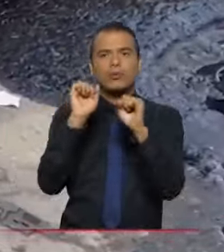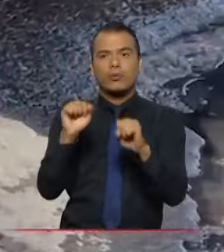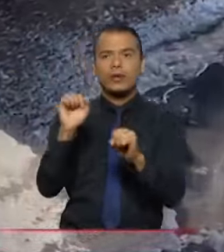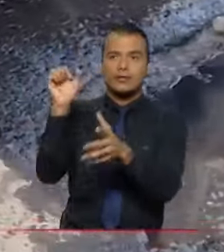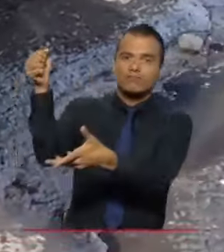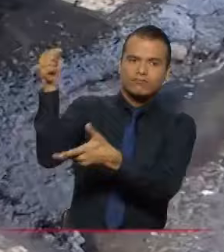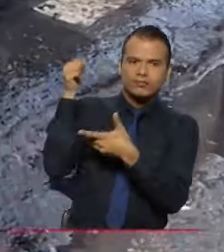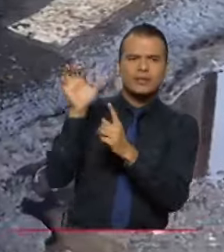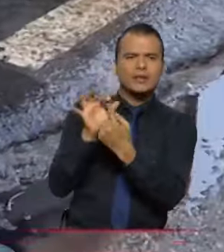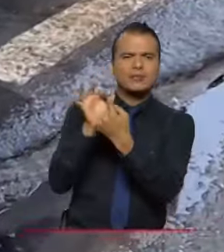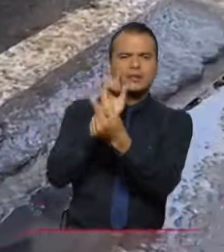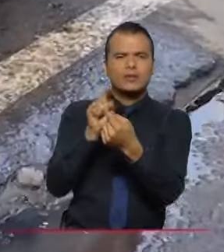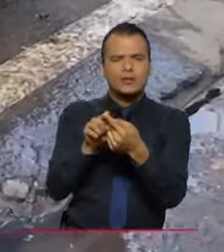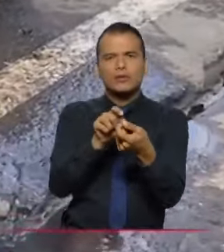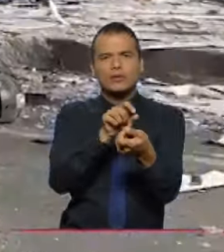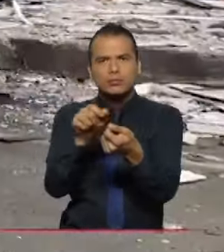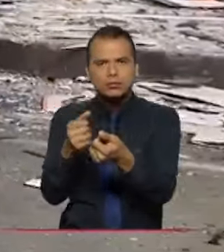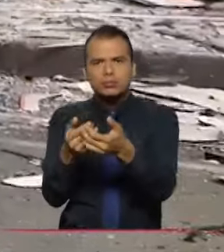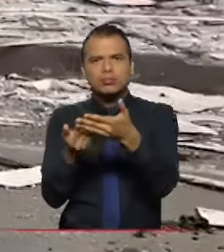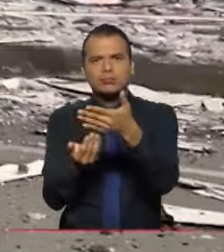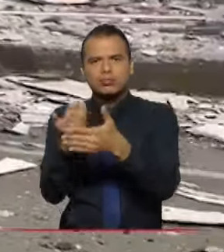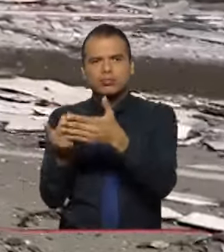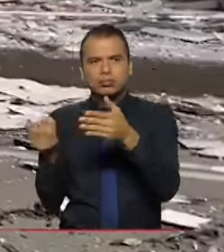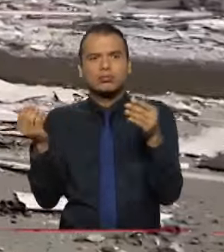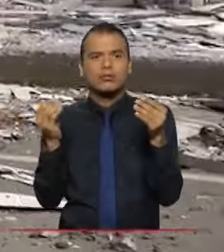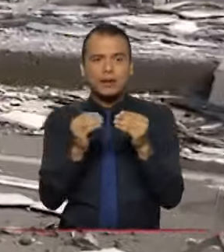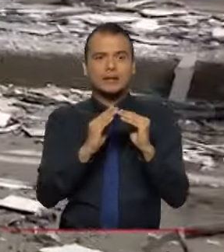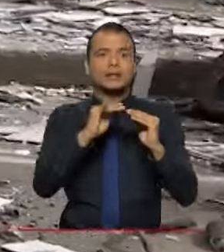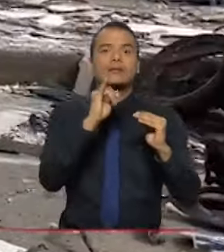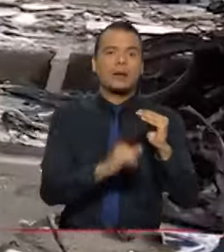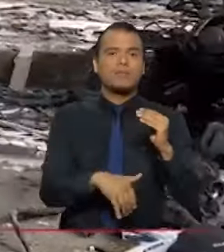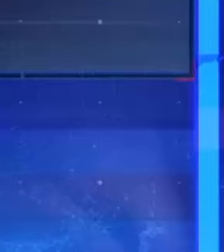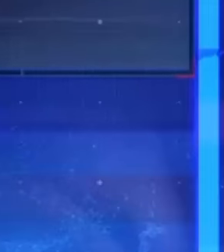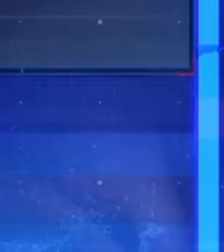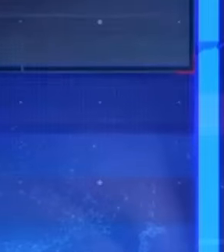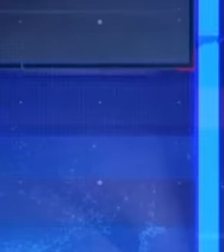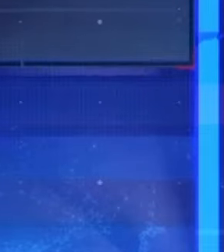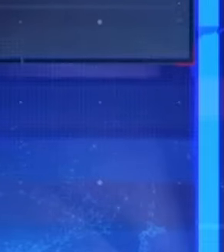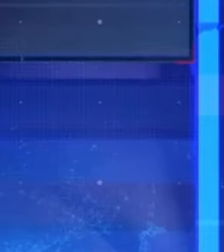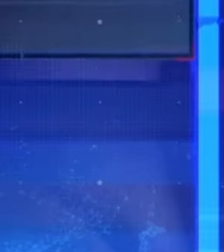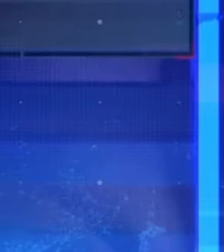municipio mantendrá el toque de queda y restricción de parrillero hombre en horarios específicos